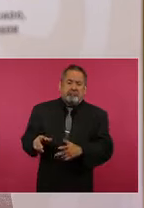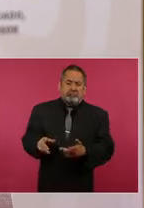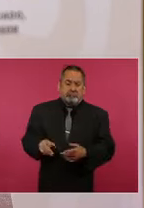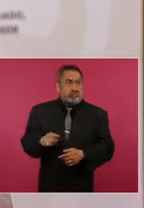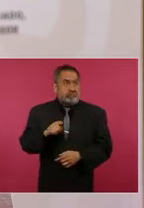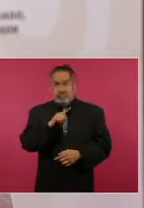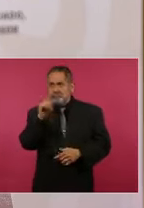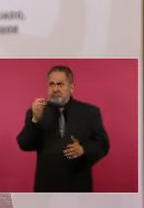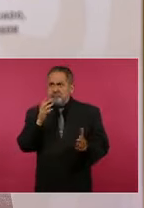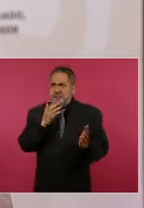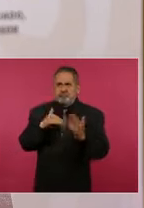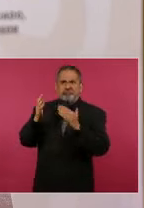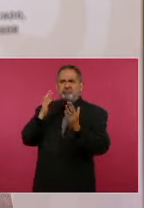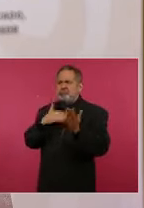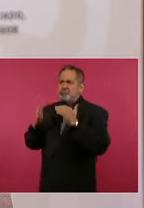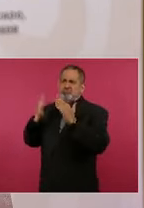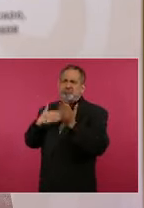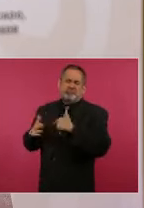ver,